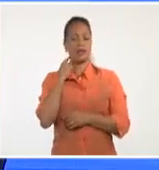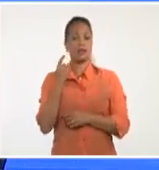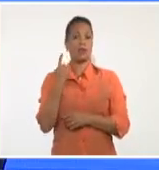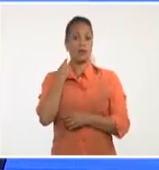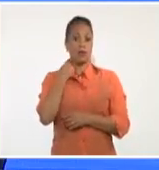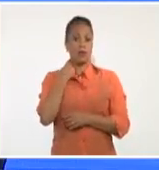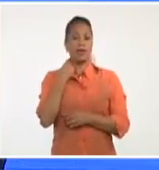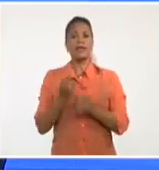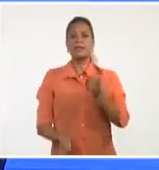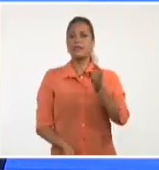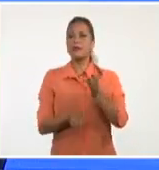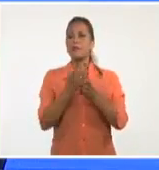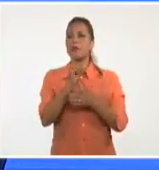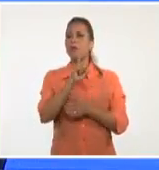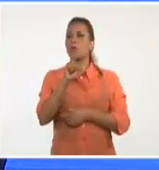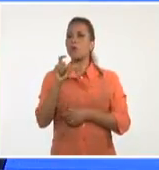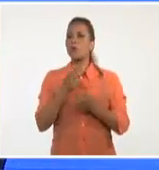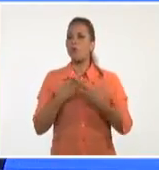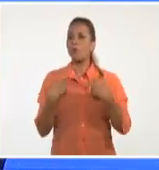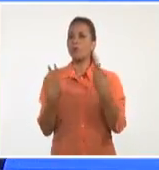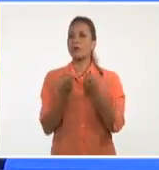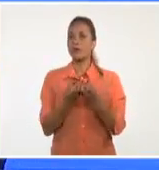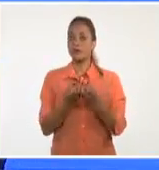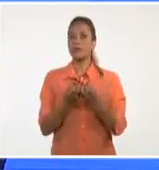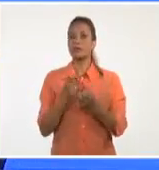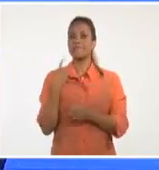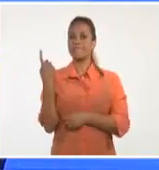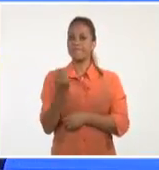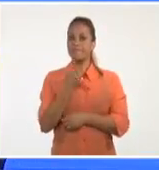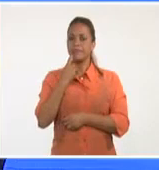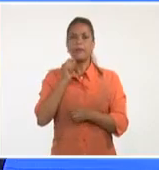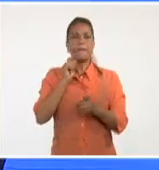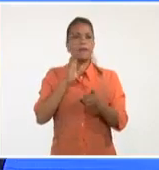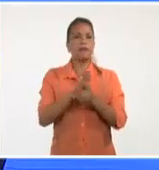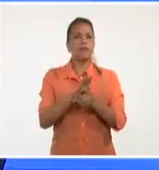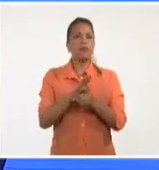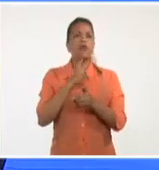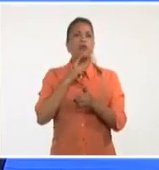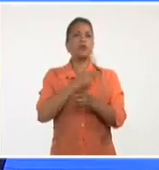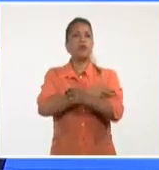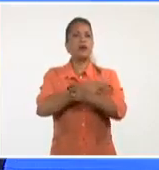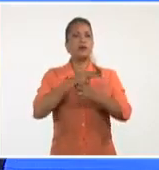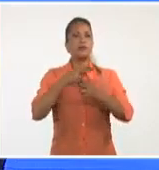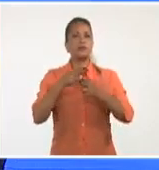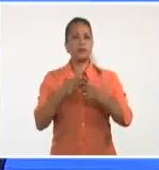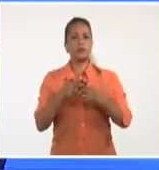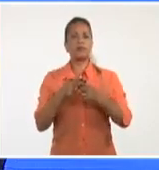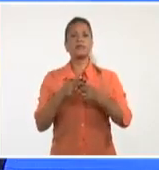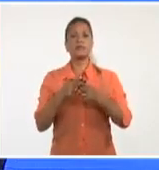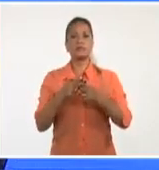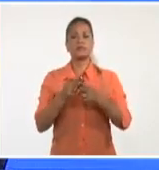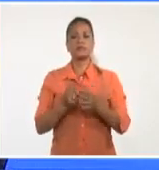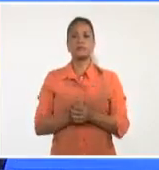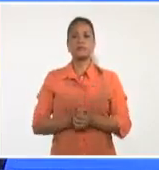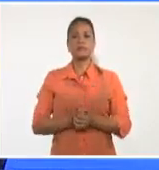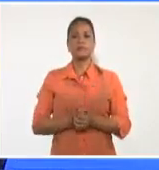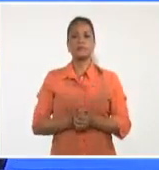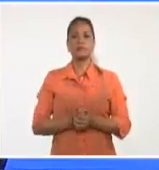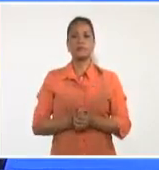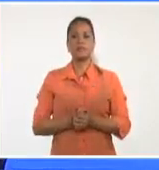del Partido Comunista de China, se iniciaba un capítulo trascendente en la historia contemporánea. Entre